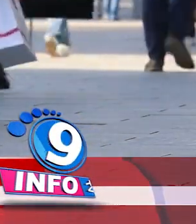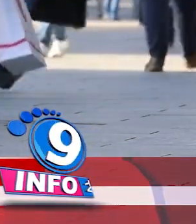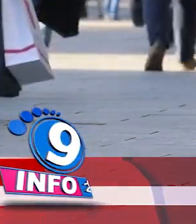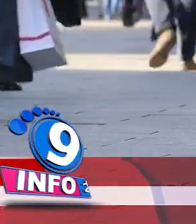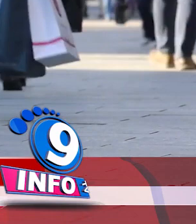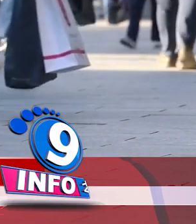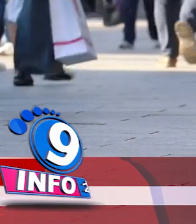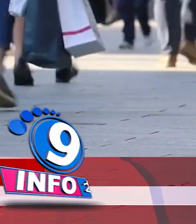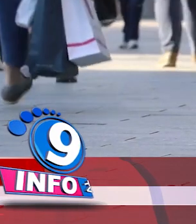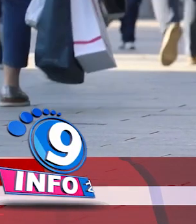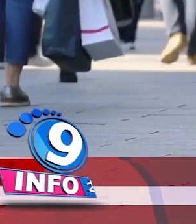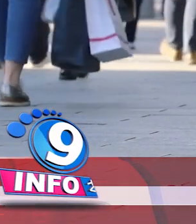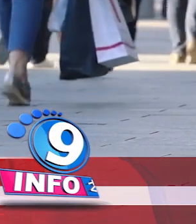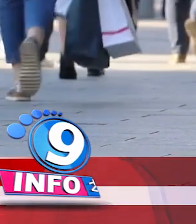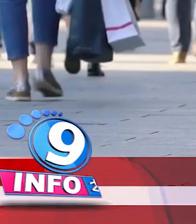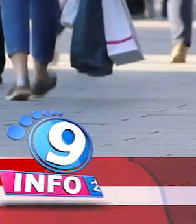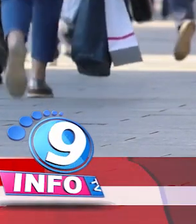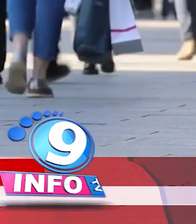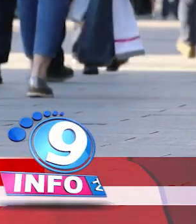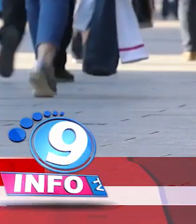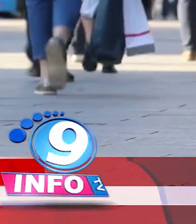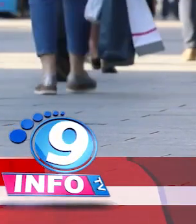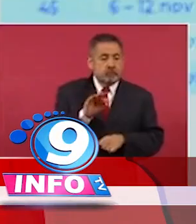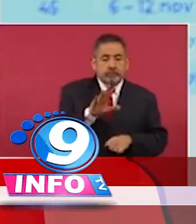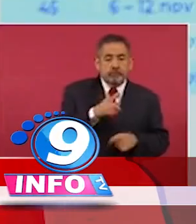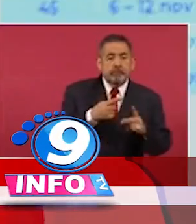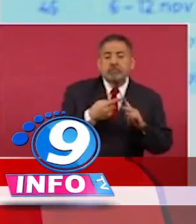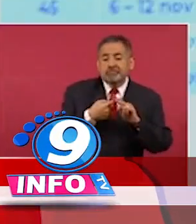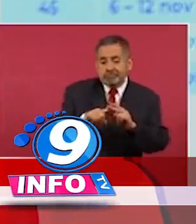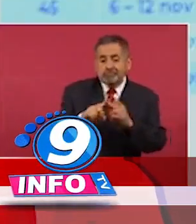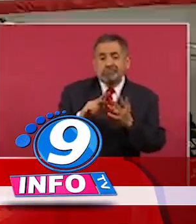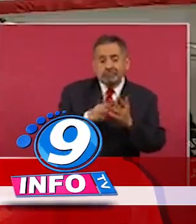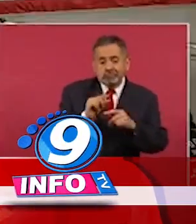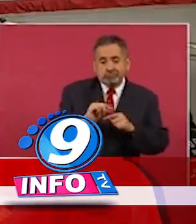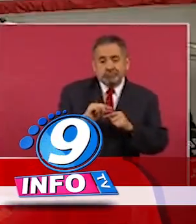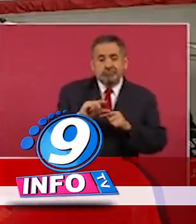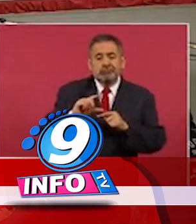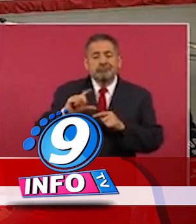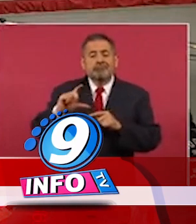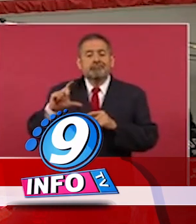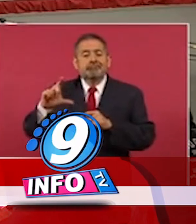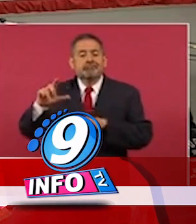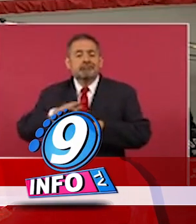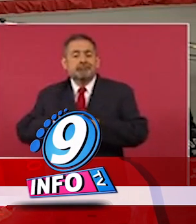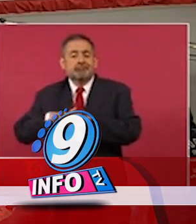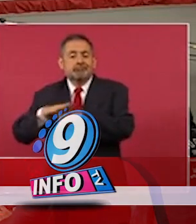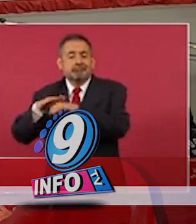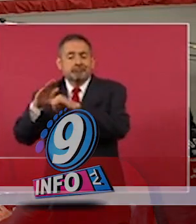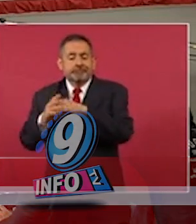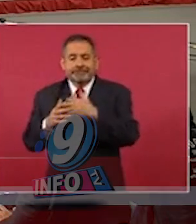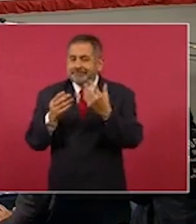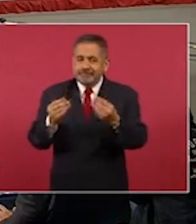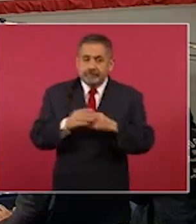Federal detalló que en las últimas cinco semanas la mayor parte de los casos están presentes en los grupos de 18 a 29 años